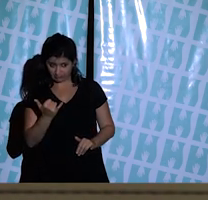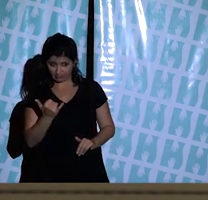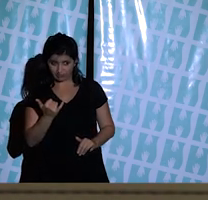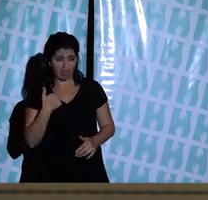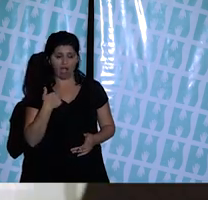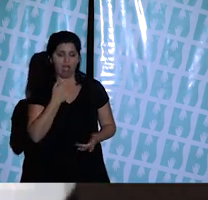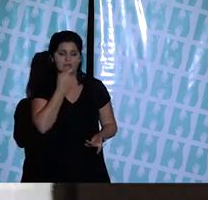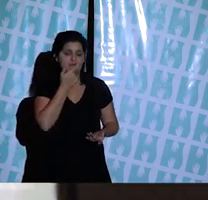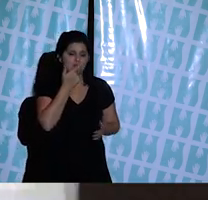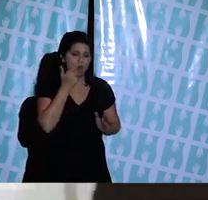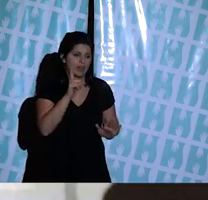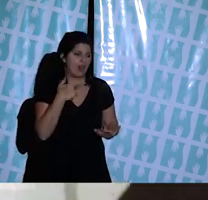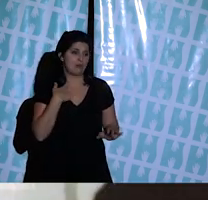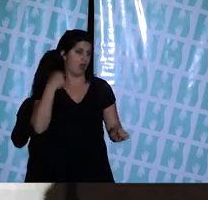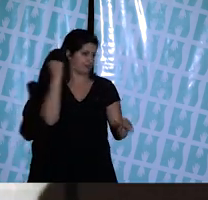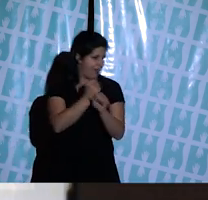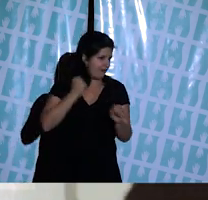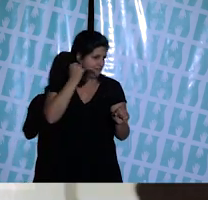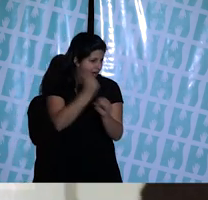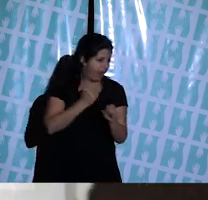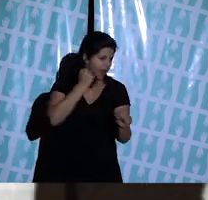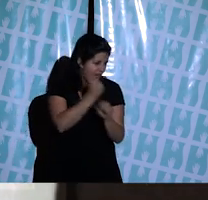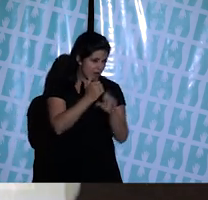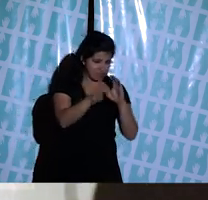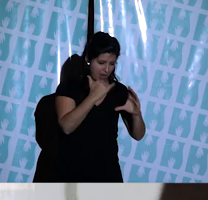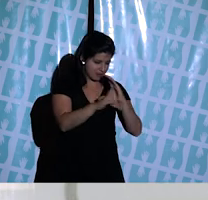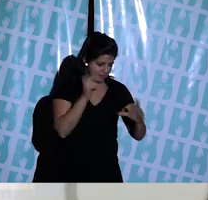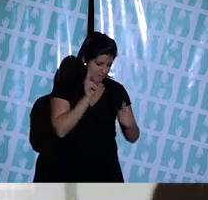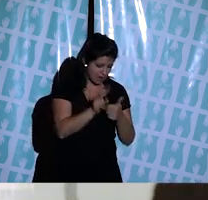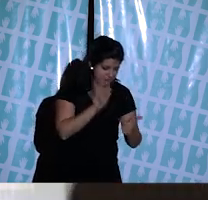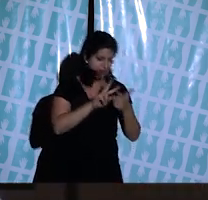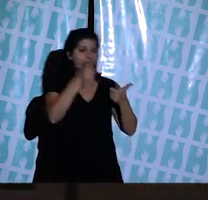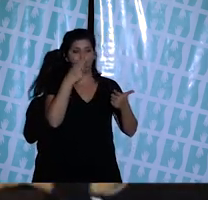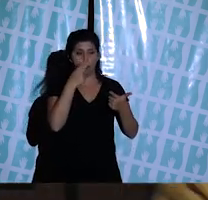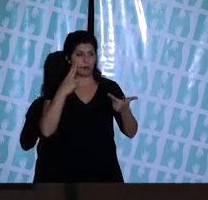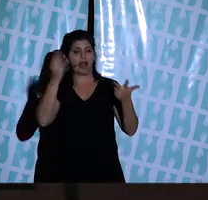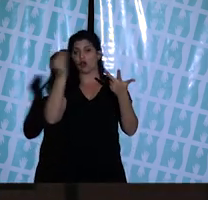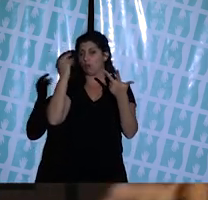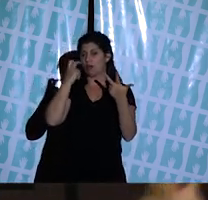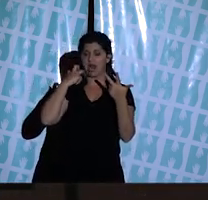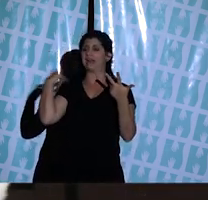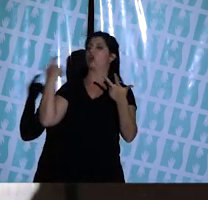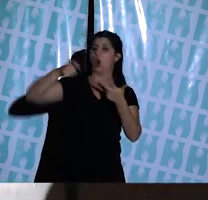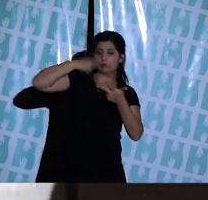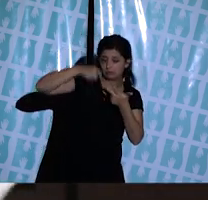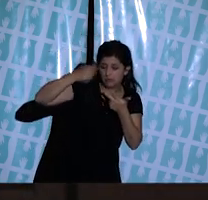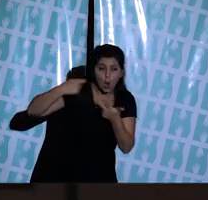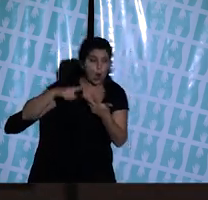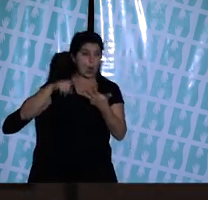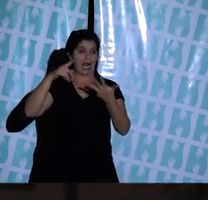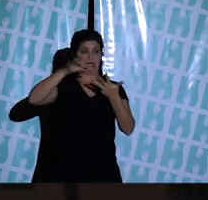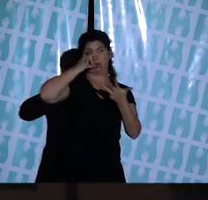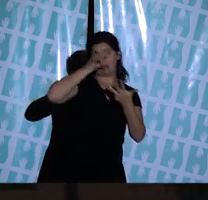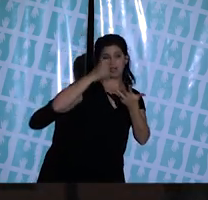sin ir más lejos, al trabajo, a chequear el mail, a fumar, a comer, cocaína,